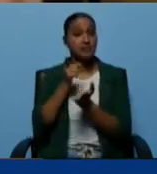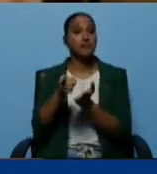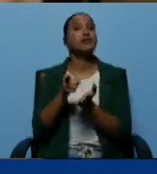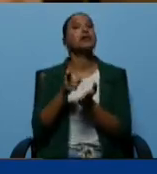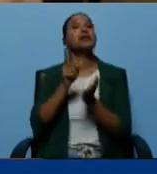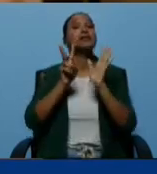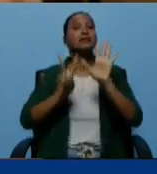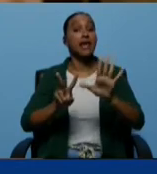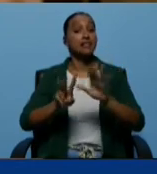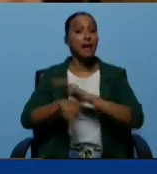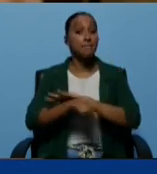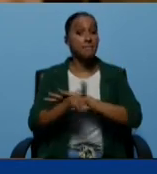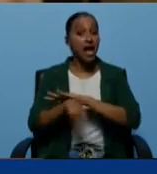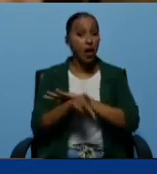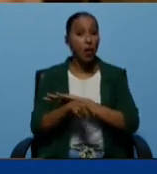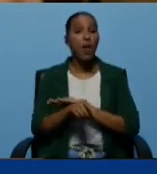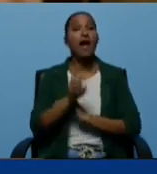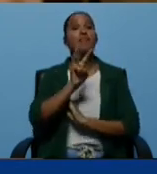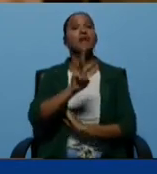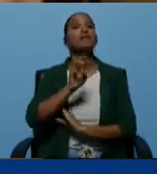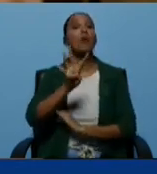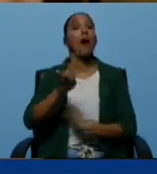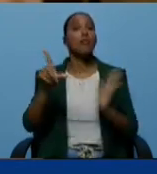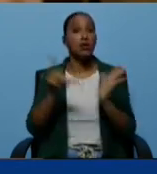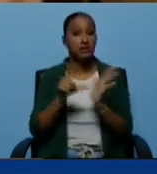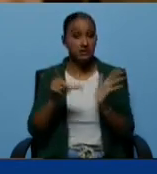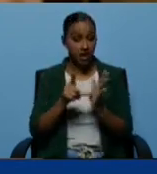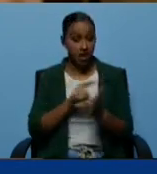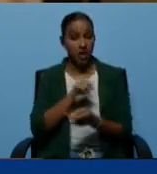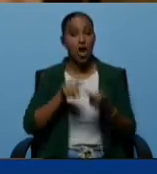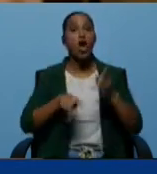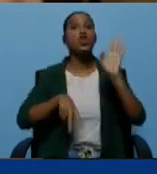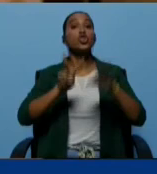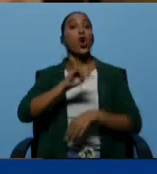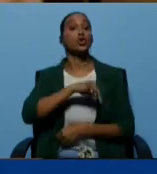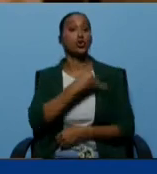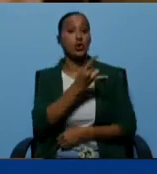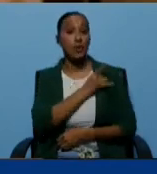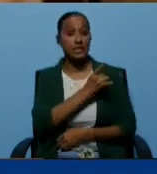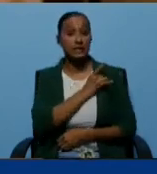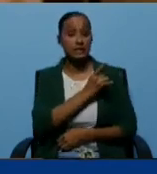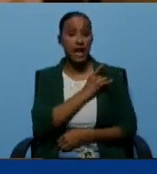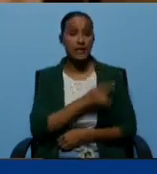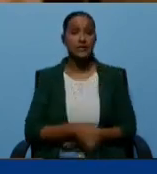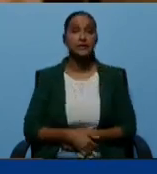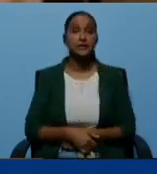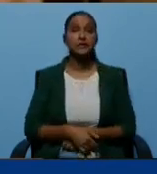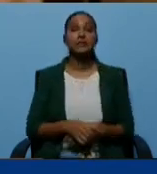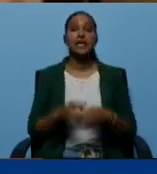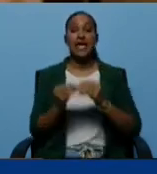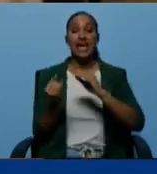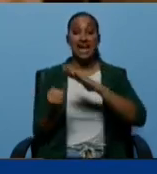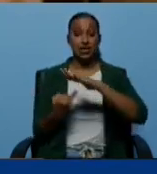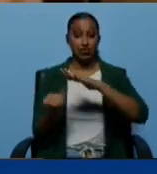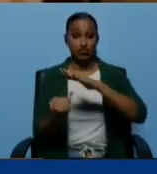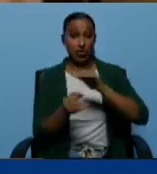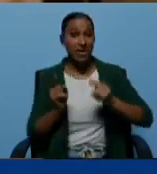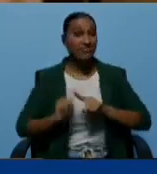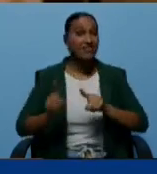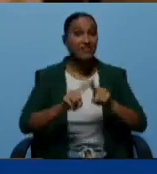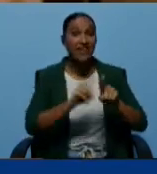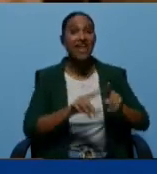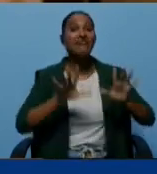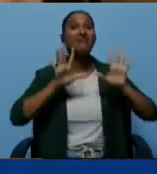inicial, 34 liceos, 12 universidades. En lo que se refiere a instituciones, fueron atacadas 10 sedes del